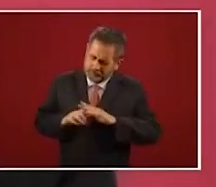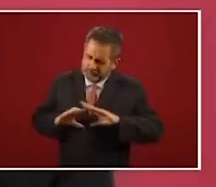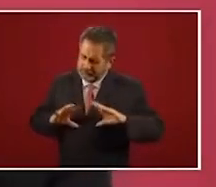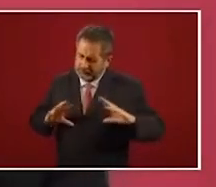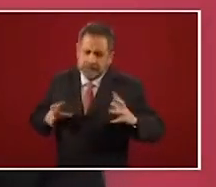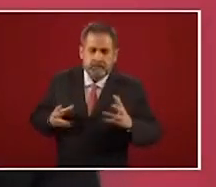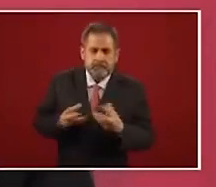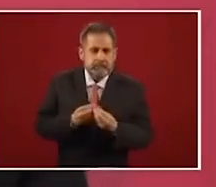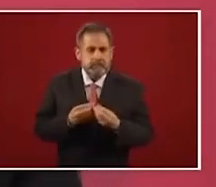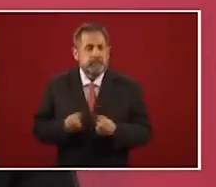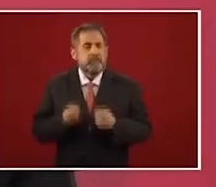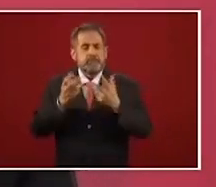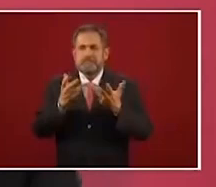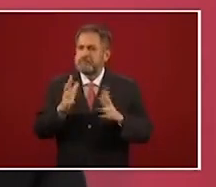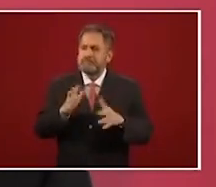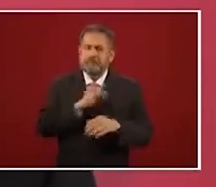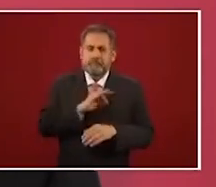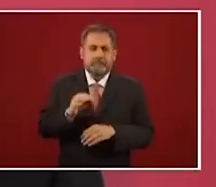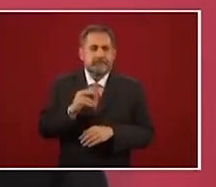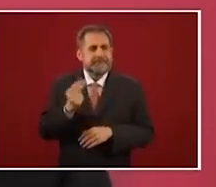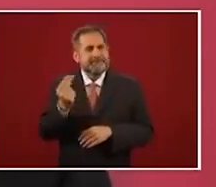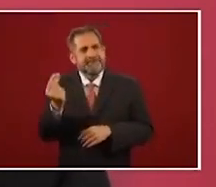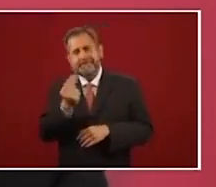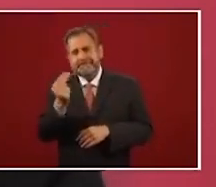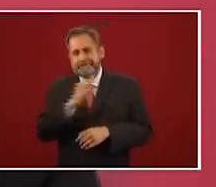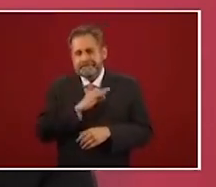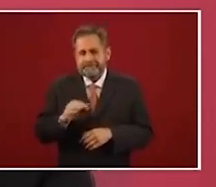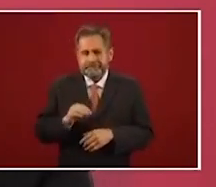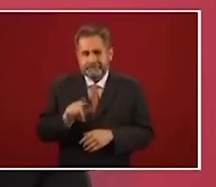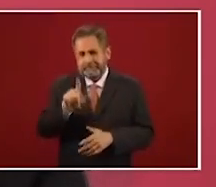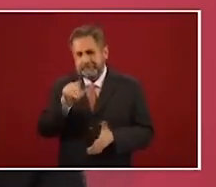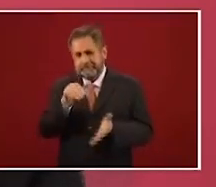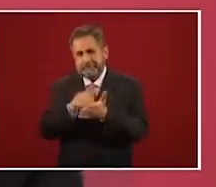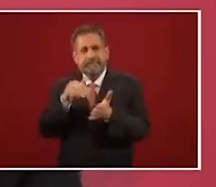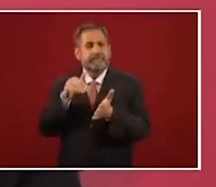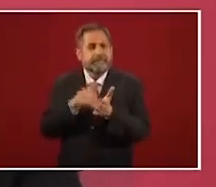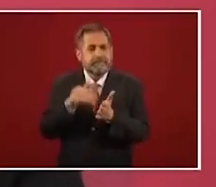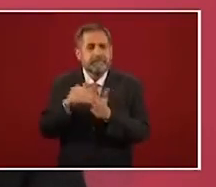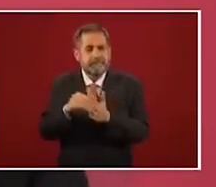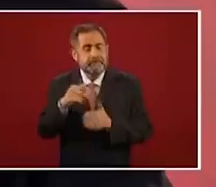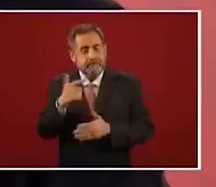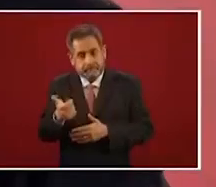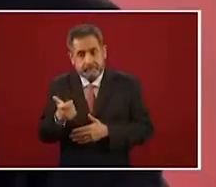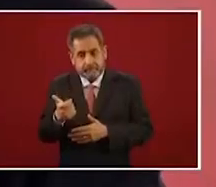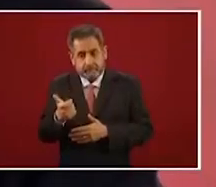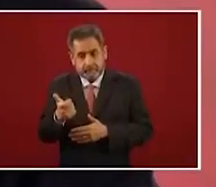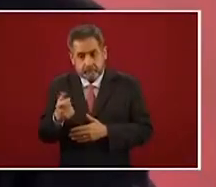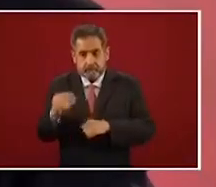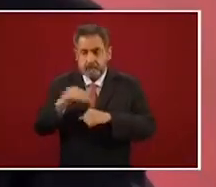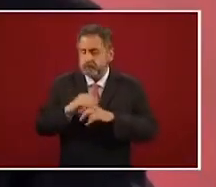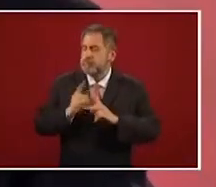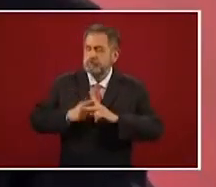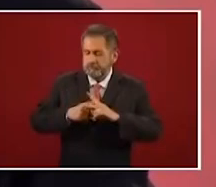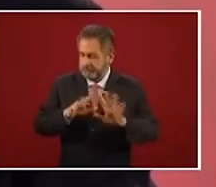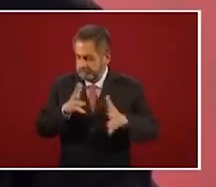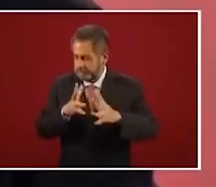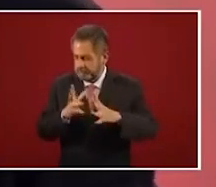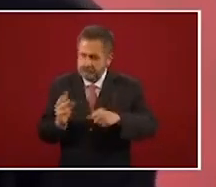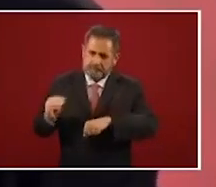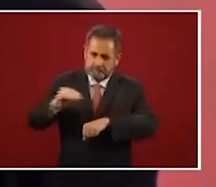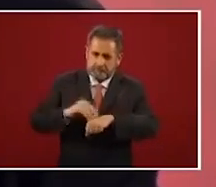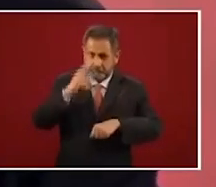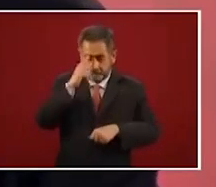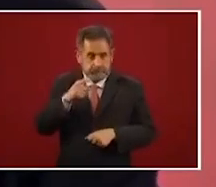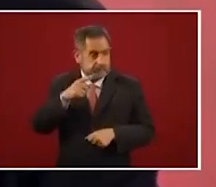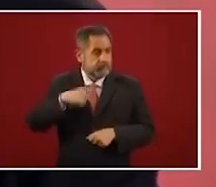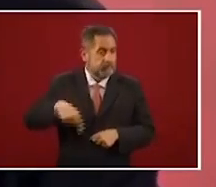total, aproximadamente se requerirían como unos 7,000 millones de pesos, es una aproximación,